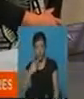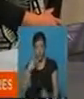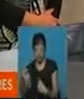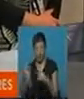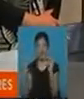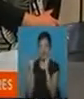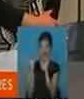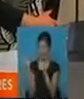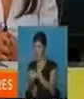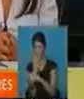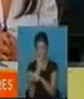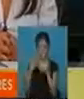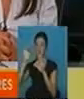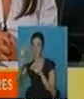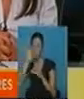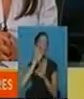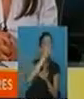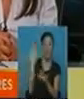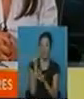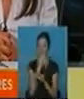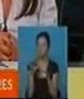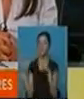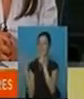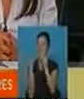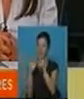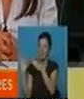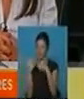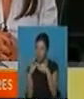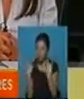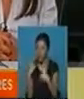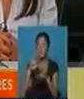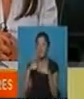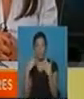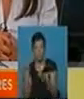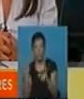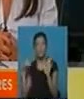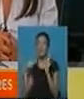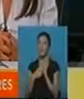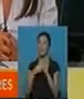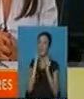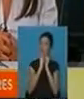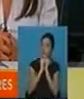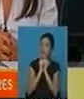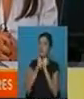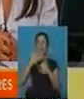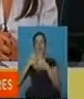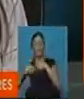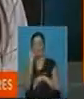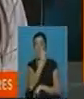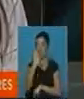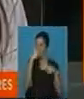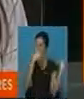para ambos le es funcional, pero sí tenemos razones e historias y procedimientos distintos. La segunda enmienda no se toca,